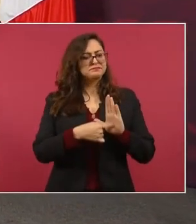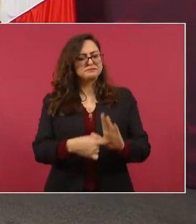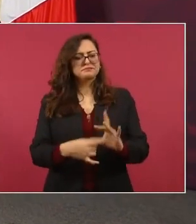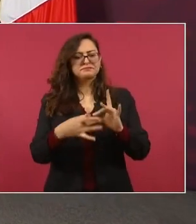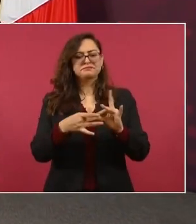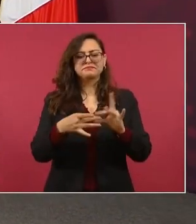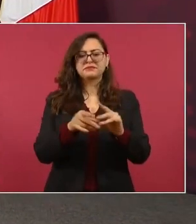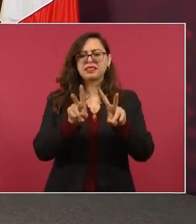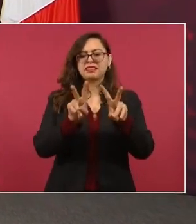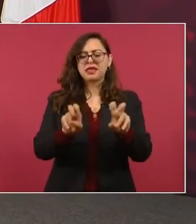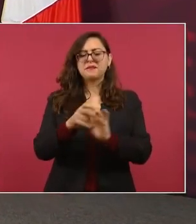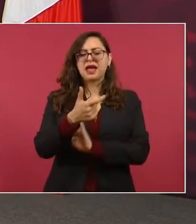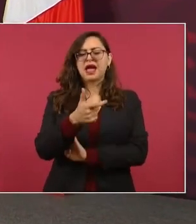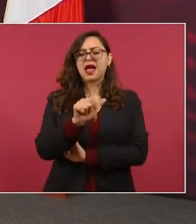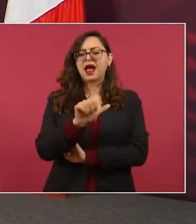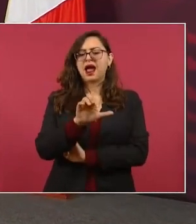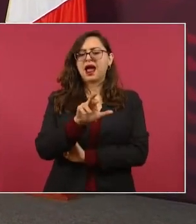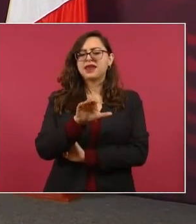significó,